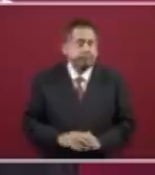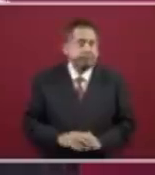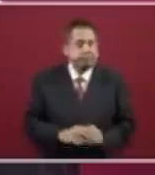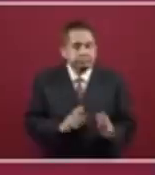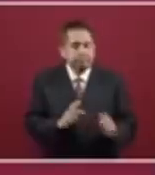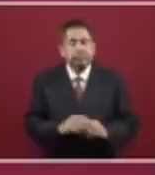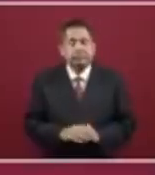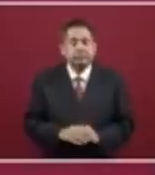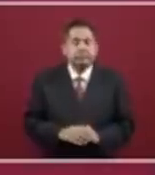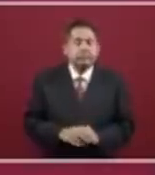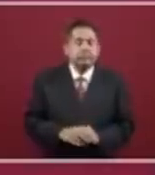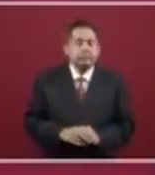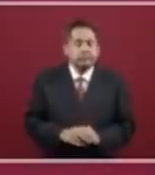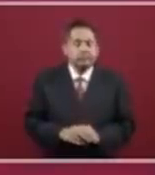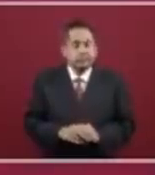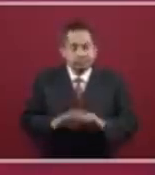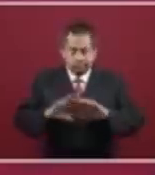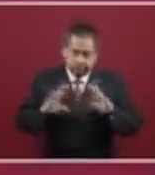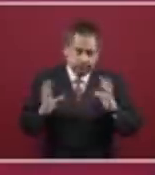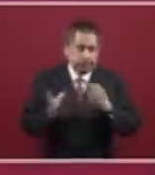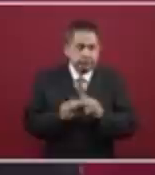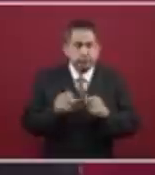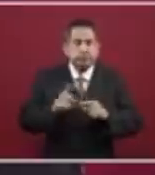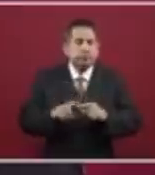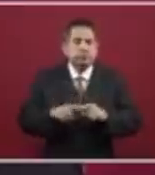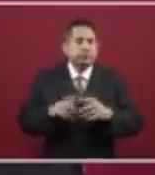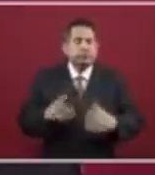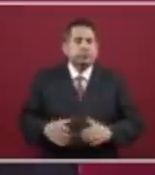En suma,